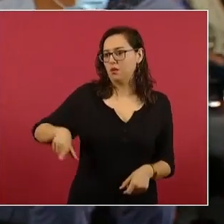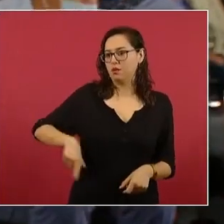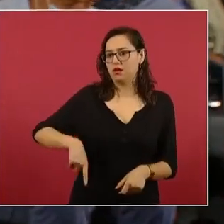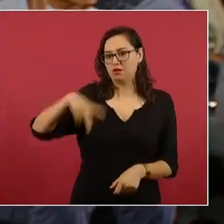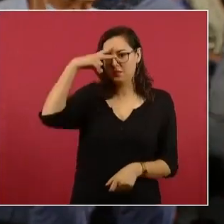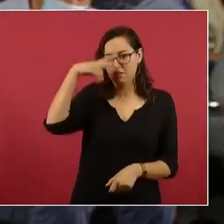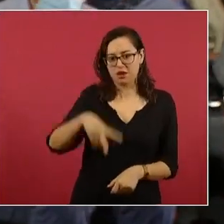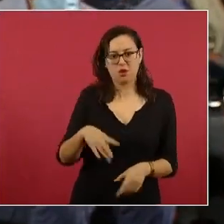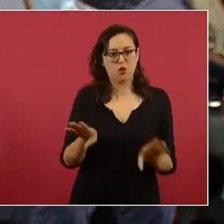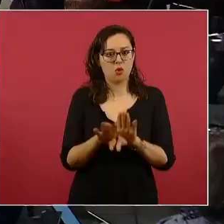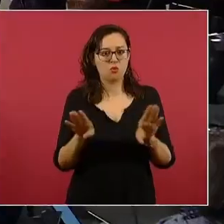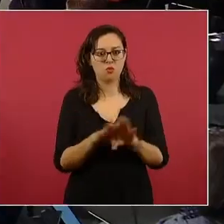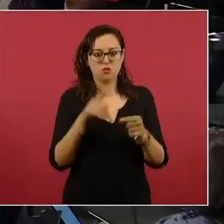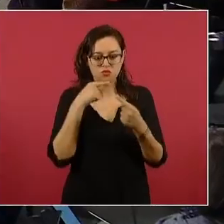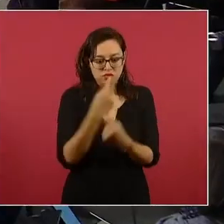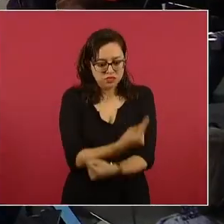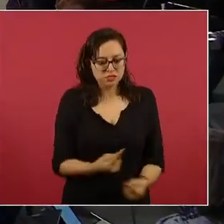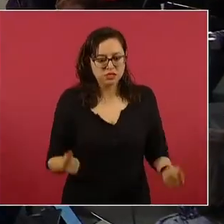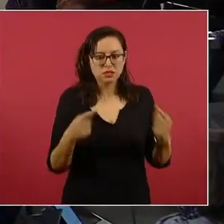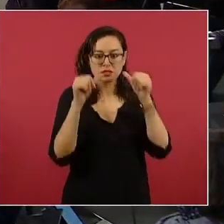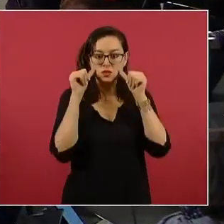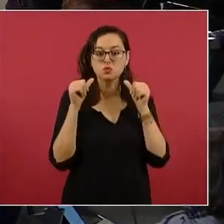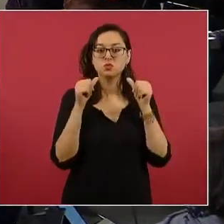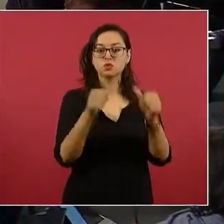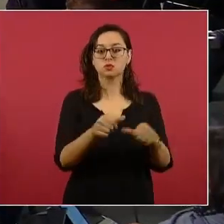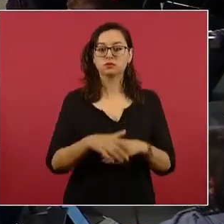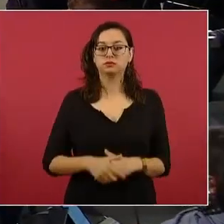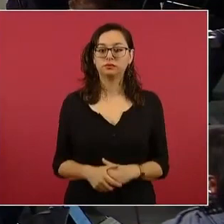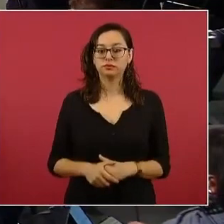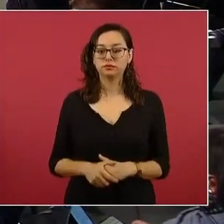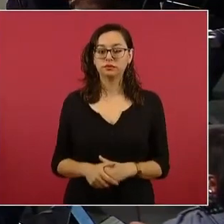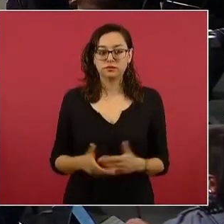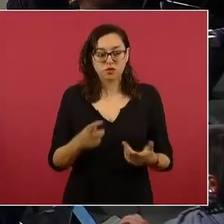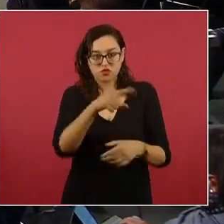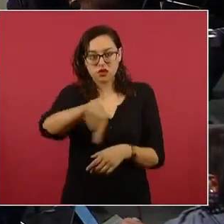interés superior de la niñez. Pues va a ser justicia.